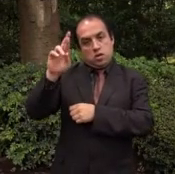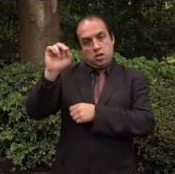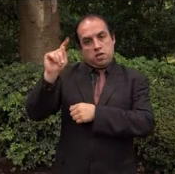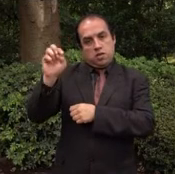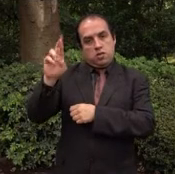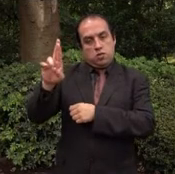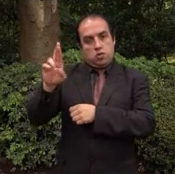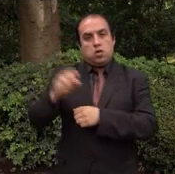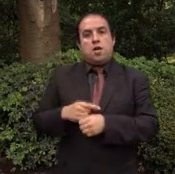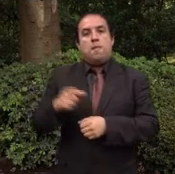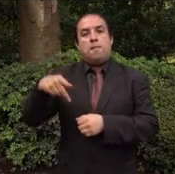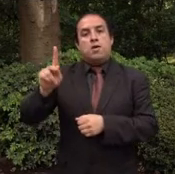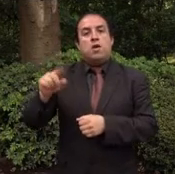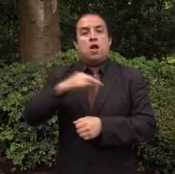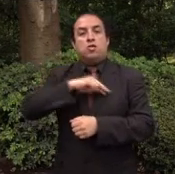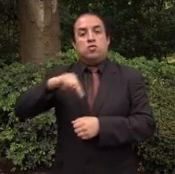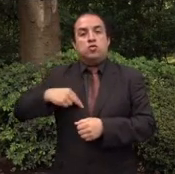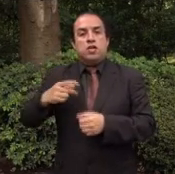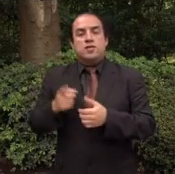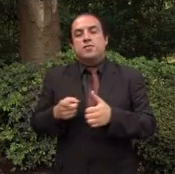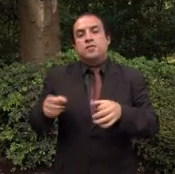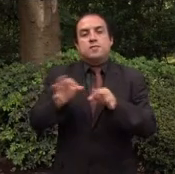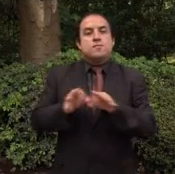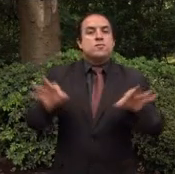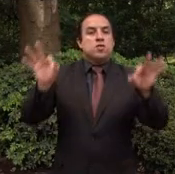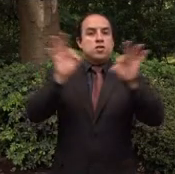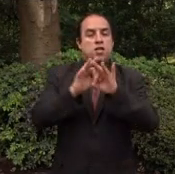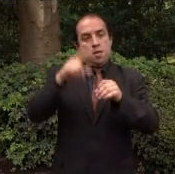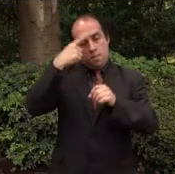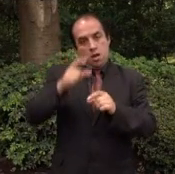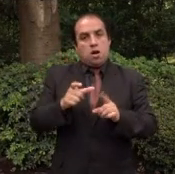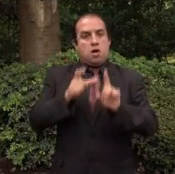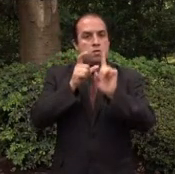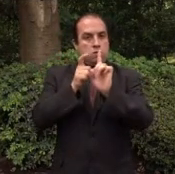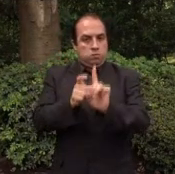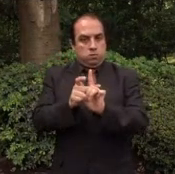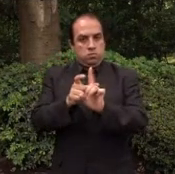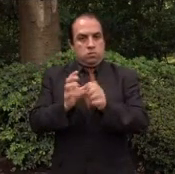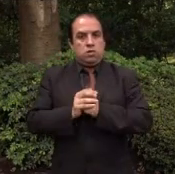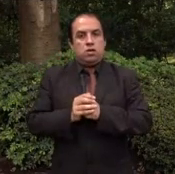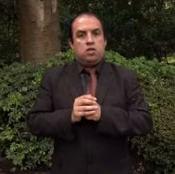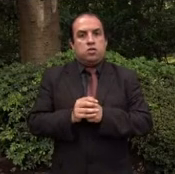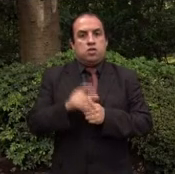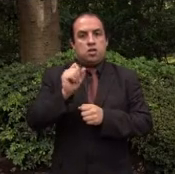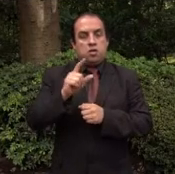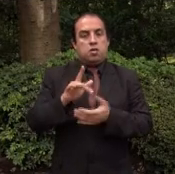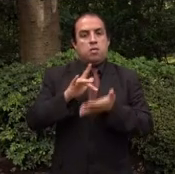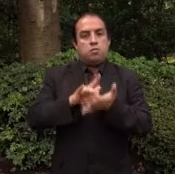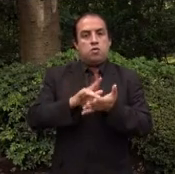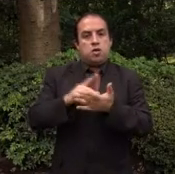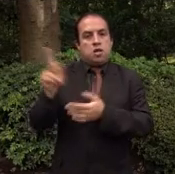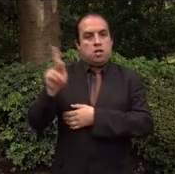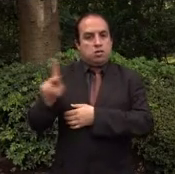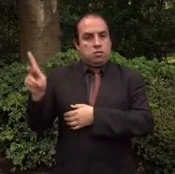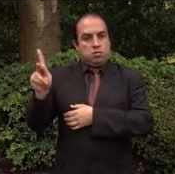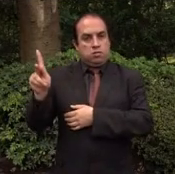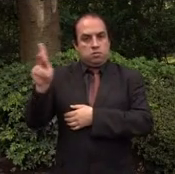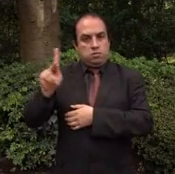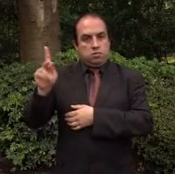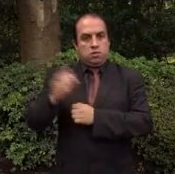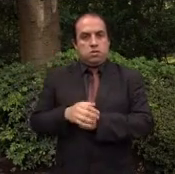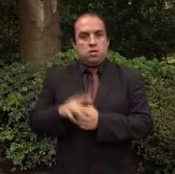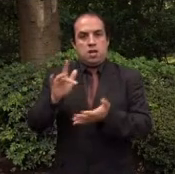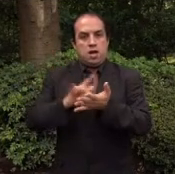fundamental en el resguardo y en una representación de la ciudadanía en el bosque de Chapultepec, y por eso